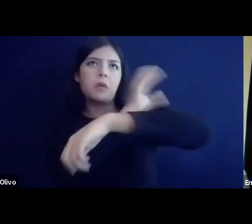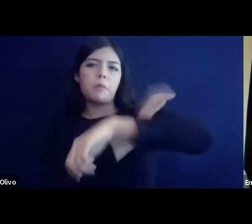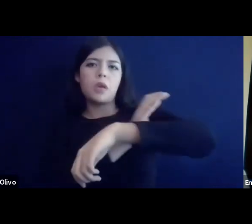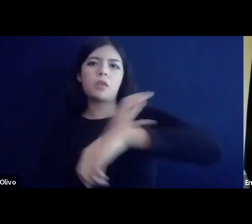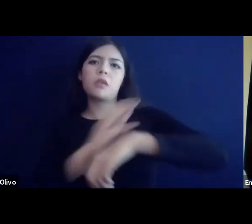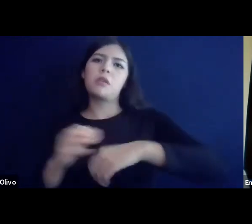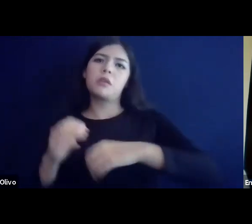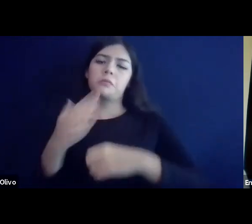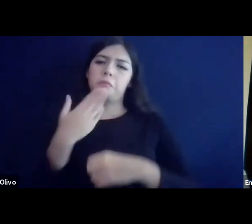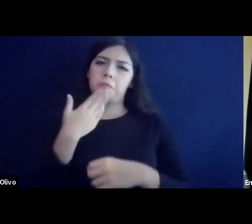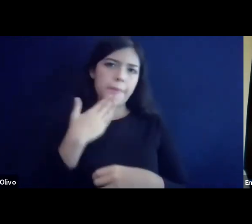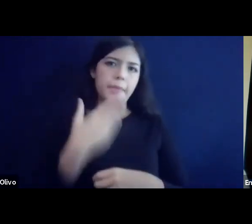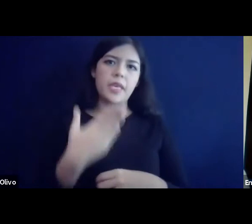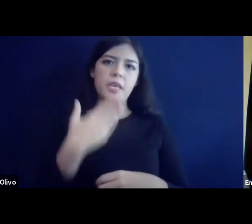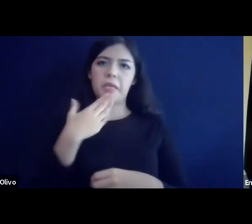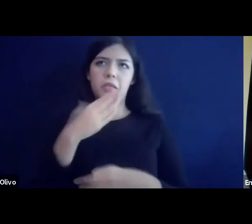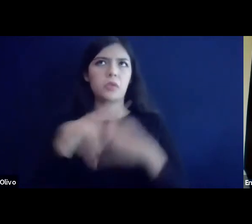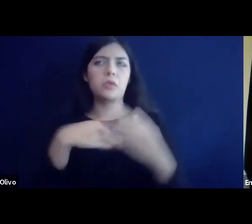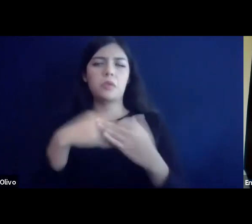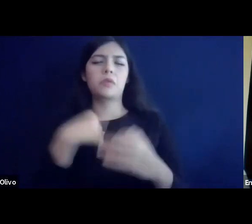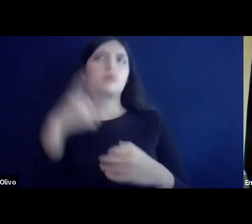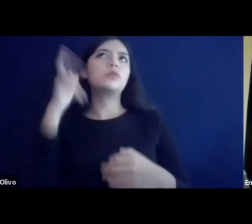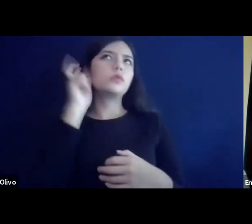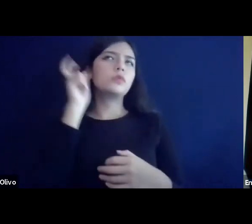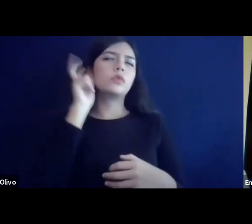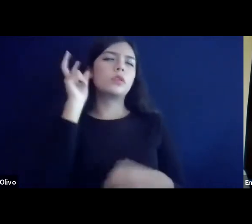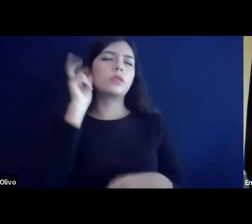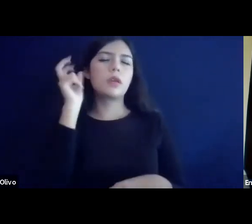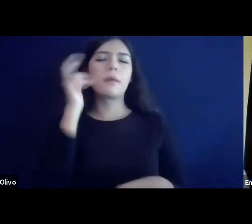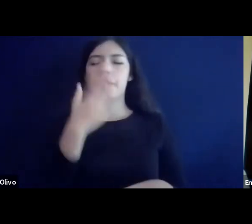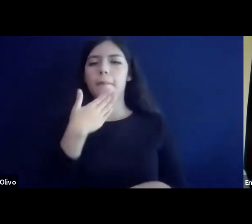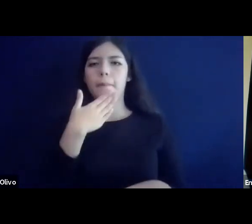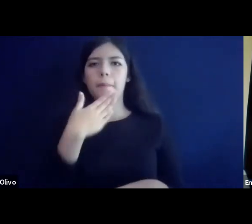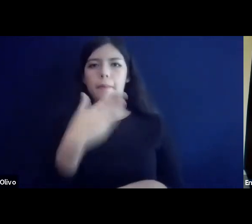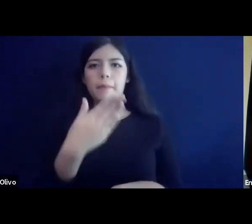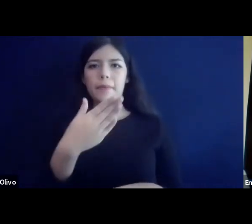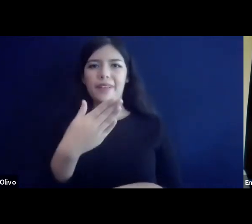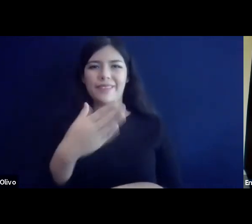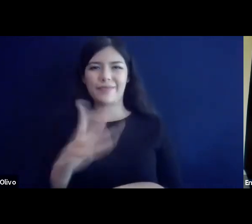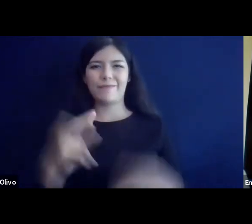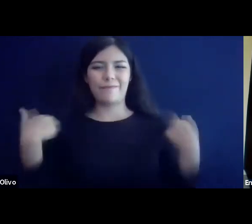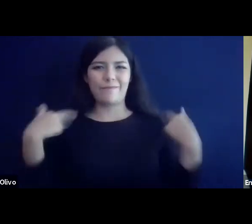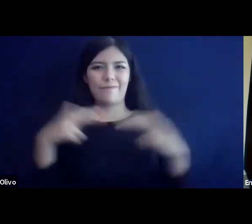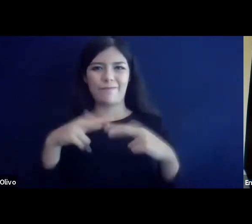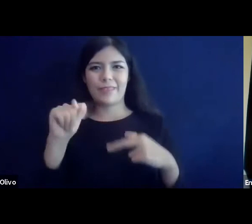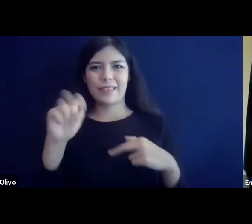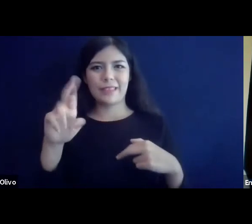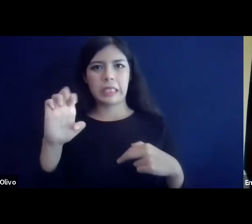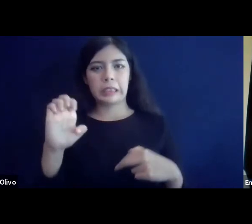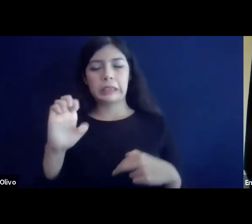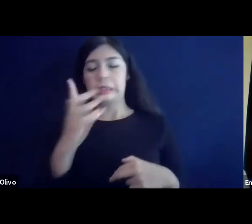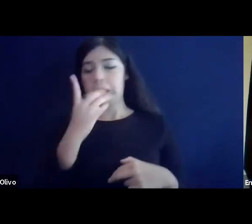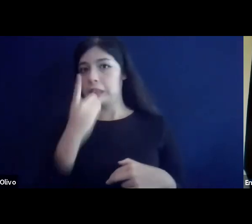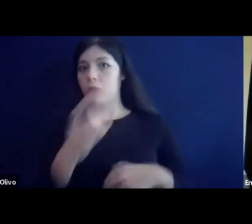pudiera escuchar. Y como dice la maestra Tere, el papel de los compañeros viene a ser